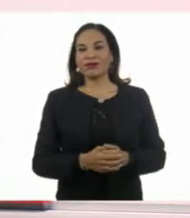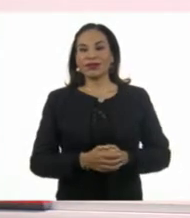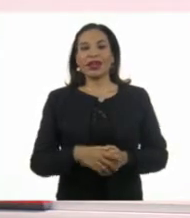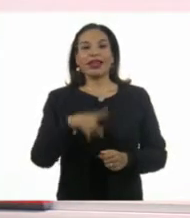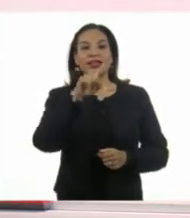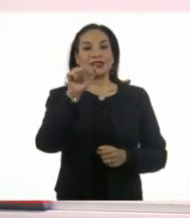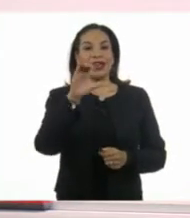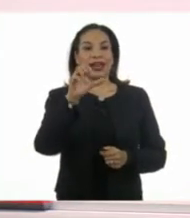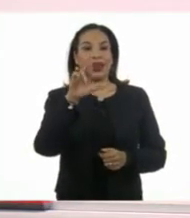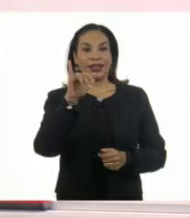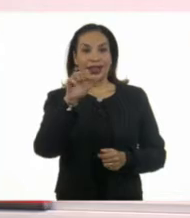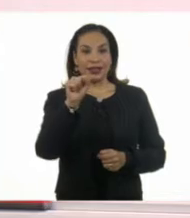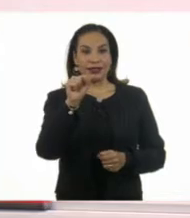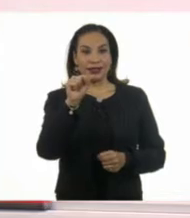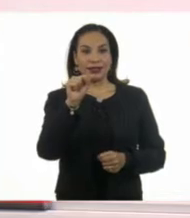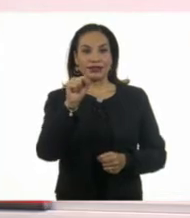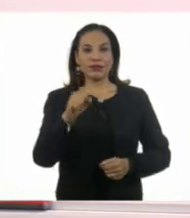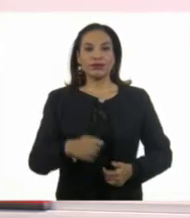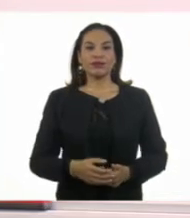Zacarías,